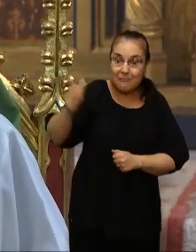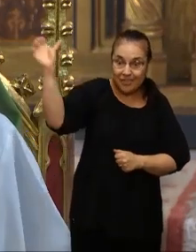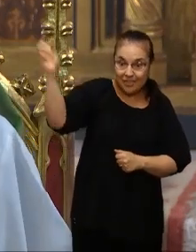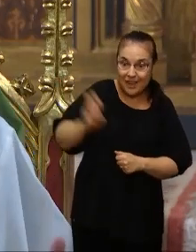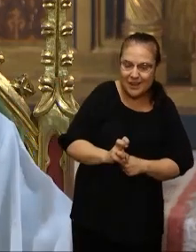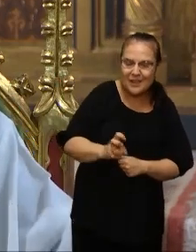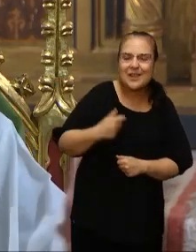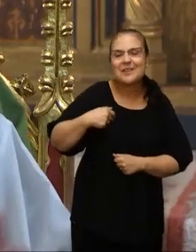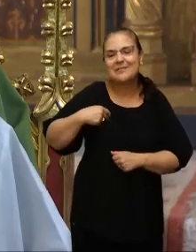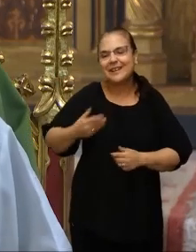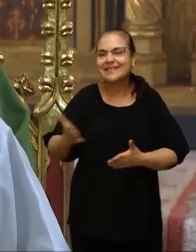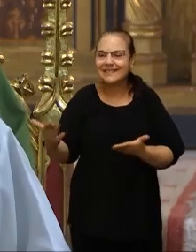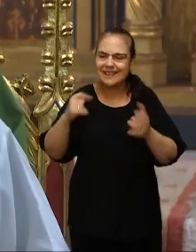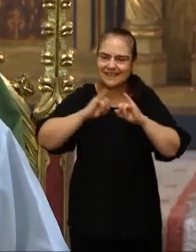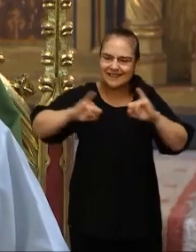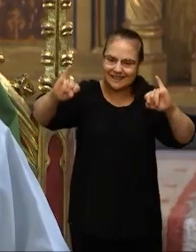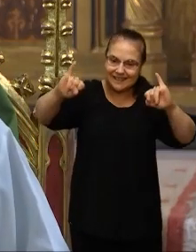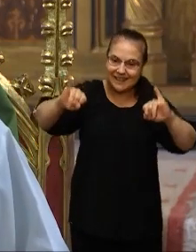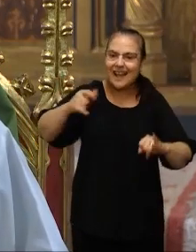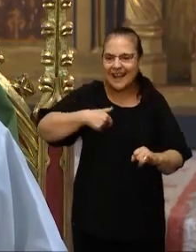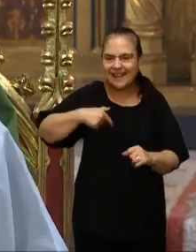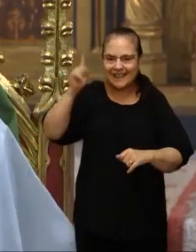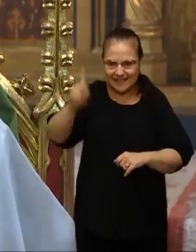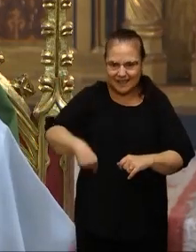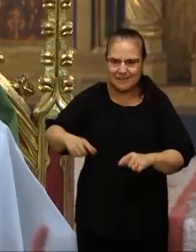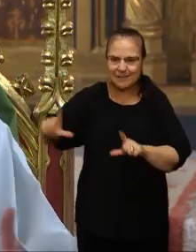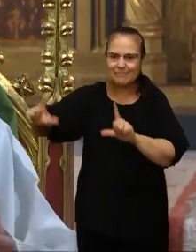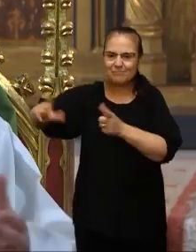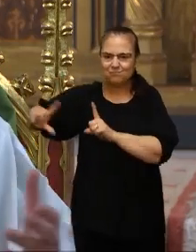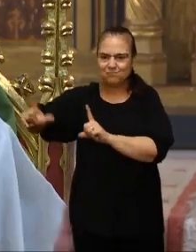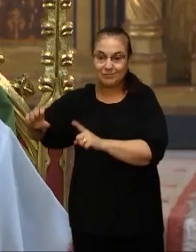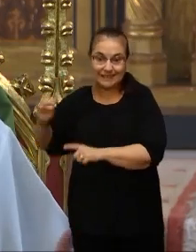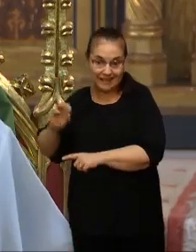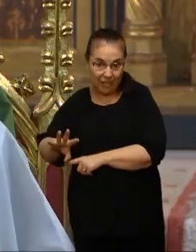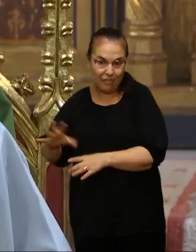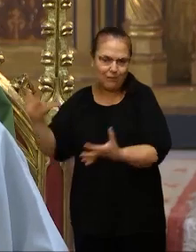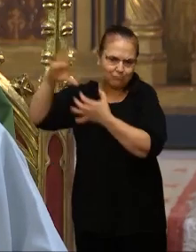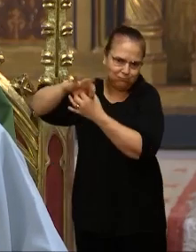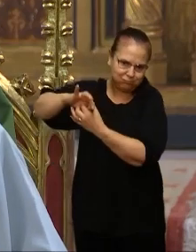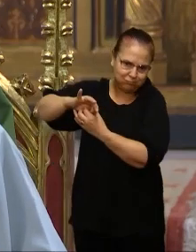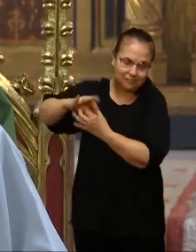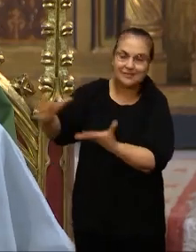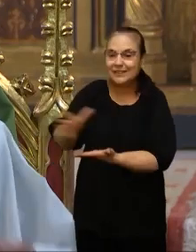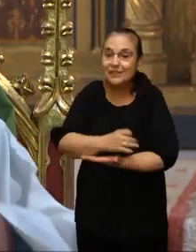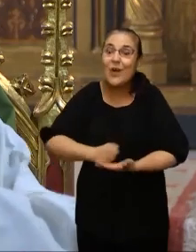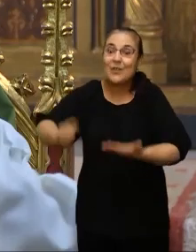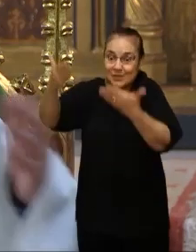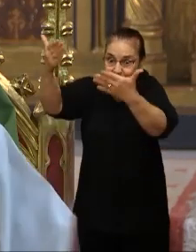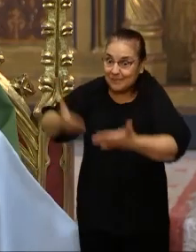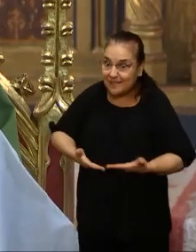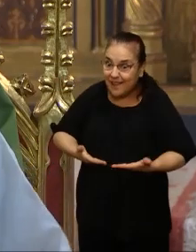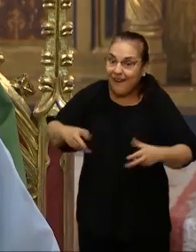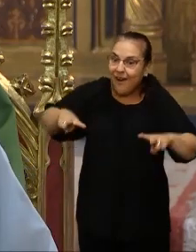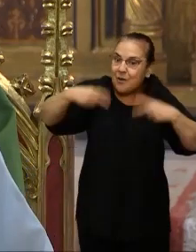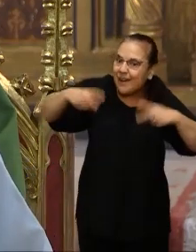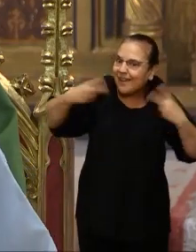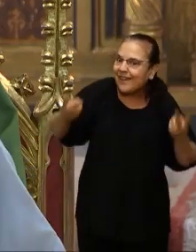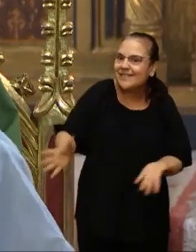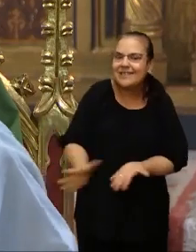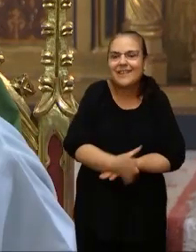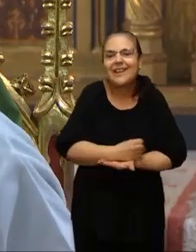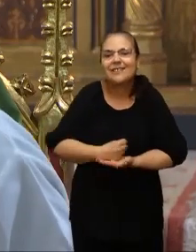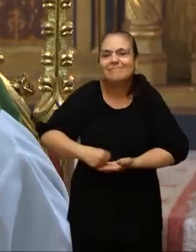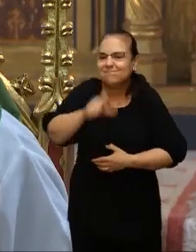celebre también a los que estáis aquí, los que nos seguís a través de 13, donde todos somos invitados al banquete de bodas y los hombres de todos los